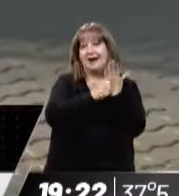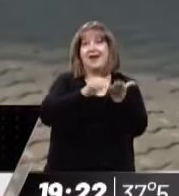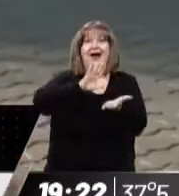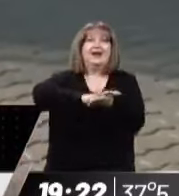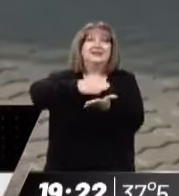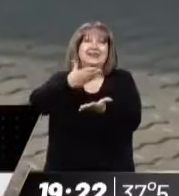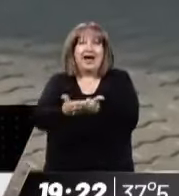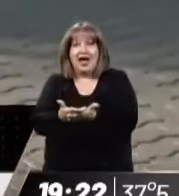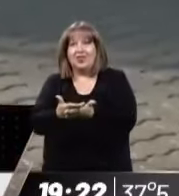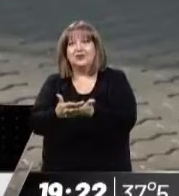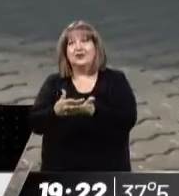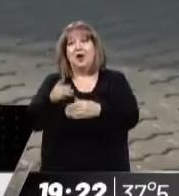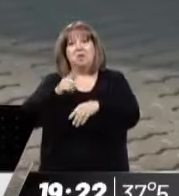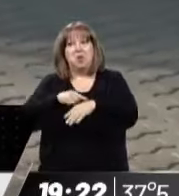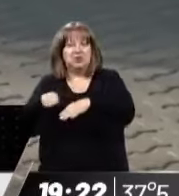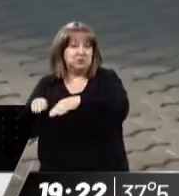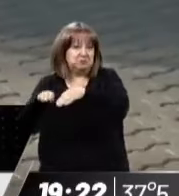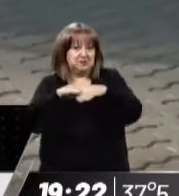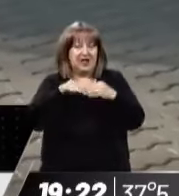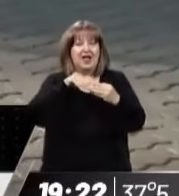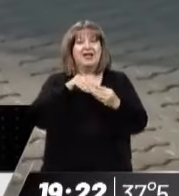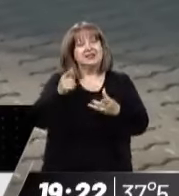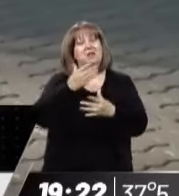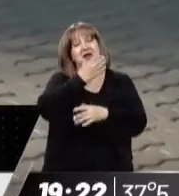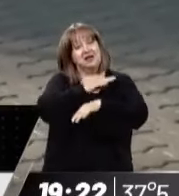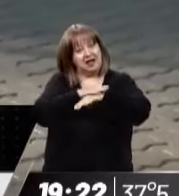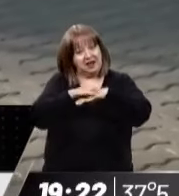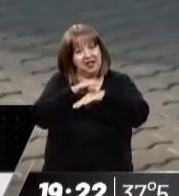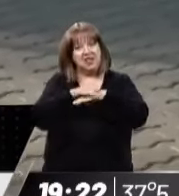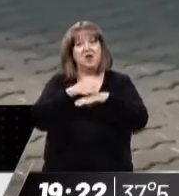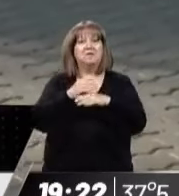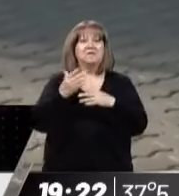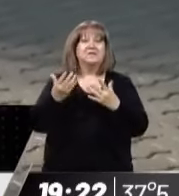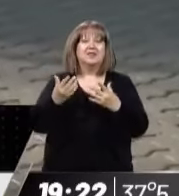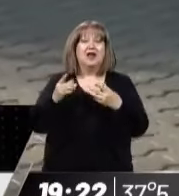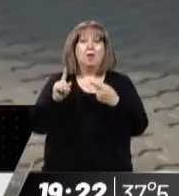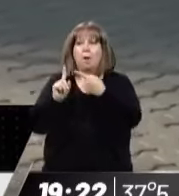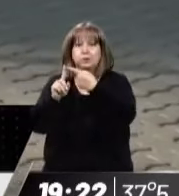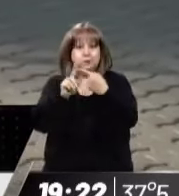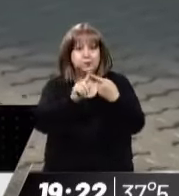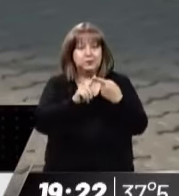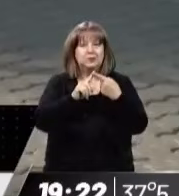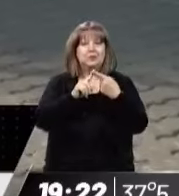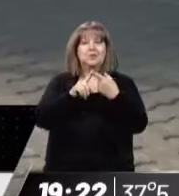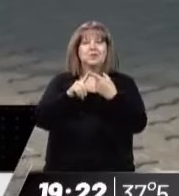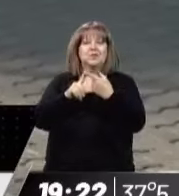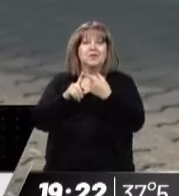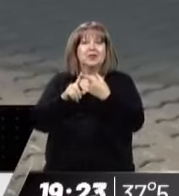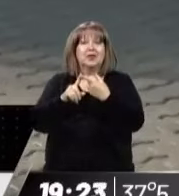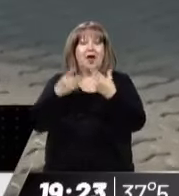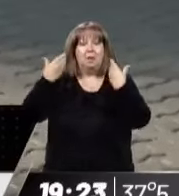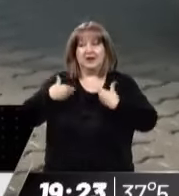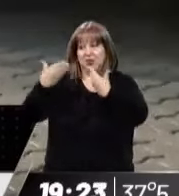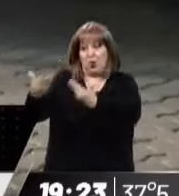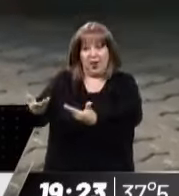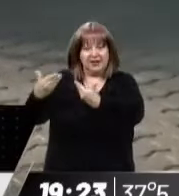asaditos, buenos momentos? Pero, ¿sabes? El cariño, ¿sabes? Como el vínculo. El vínculo, el hecho de ser humano y